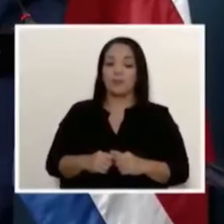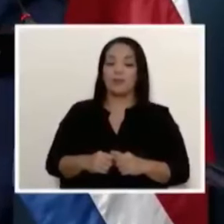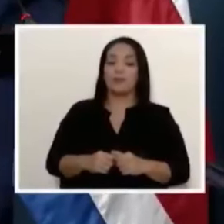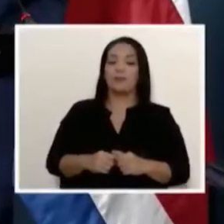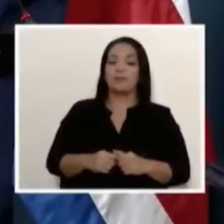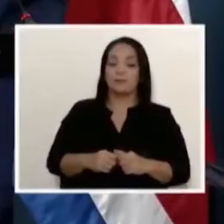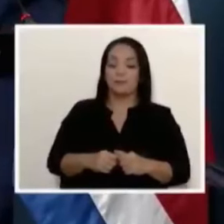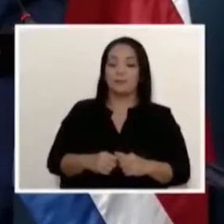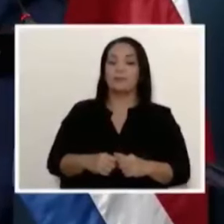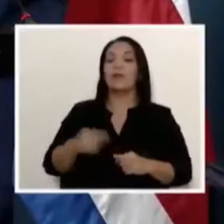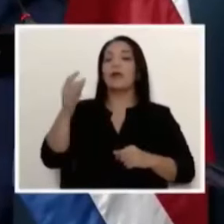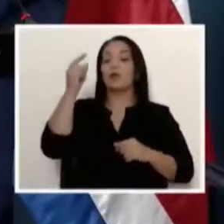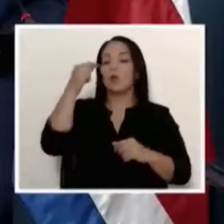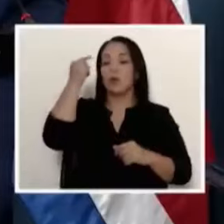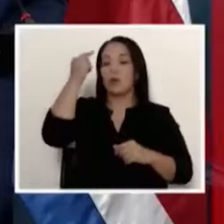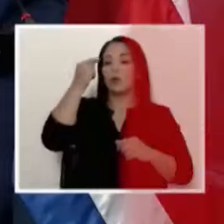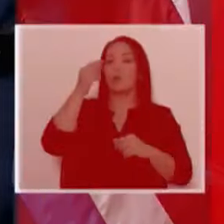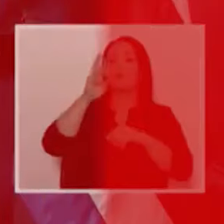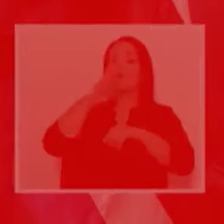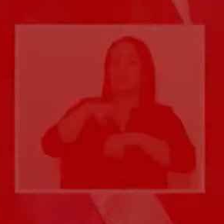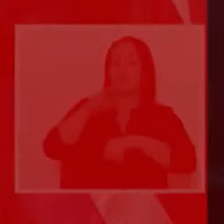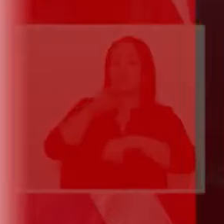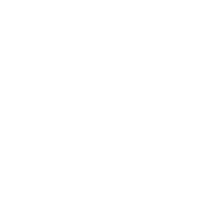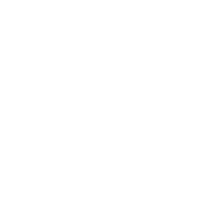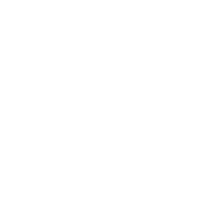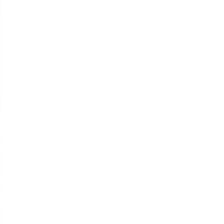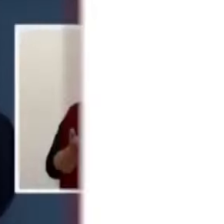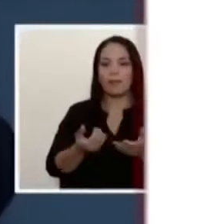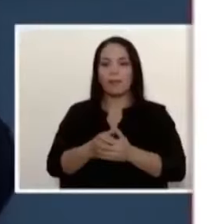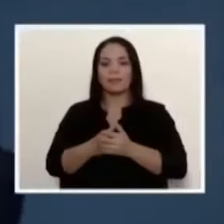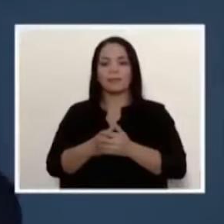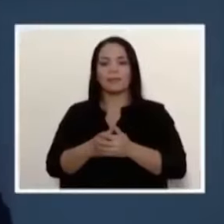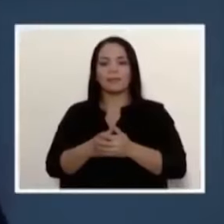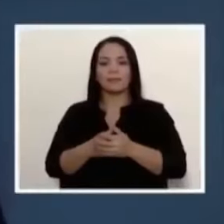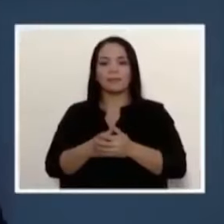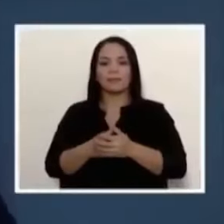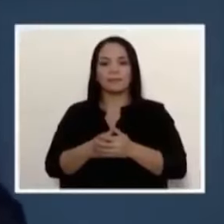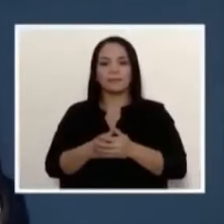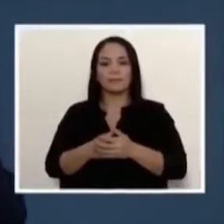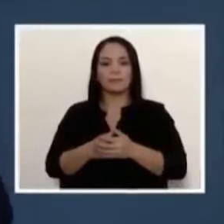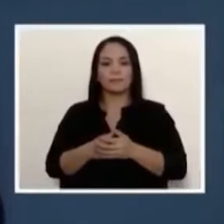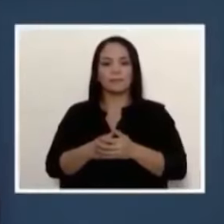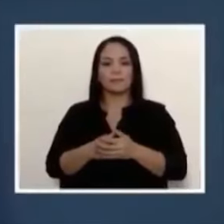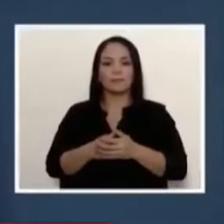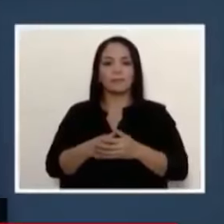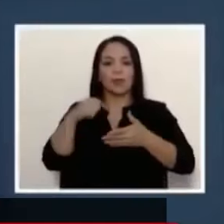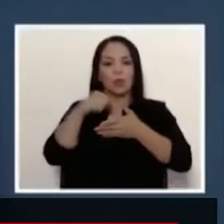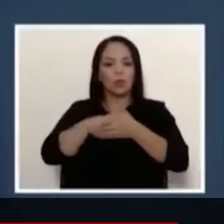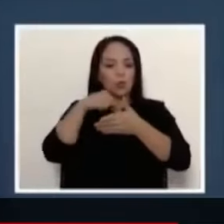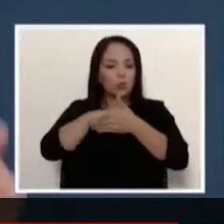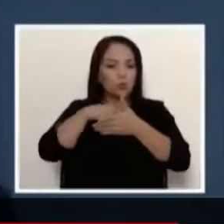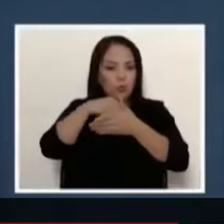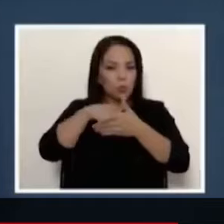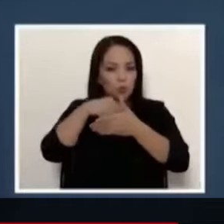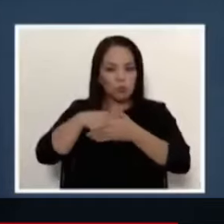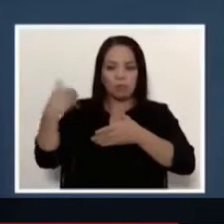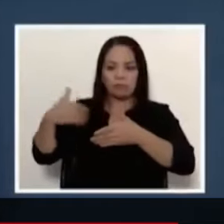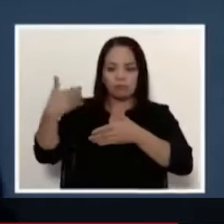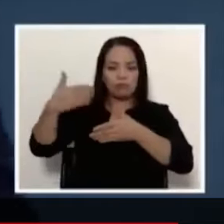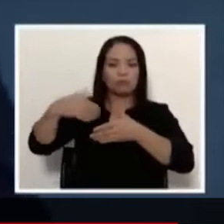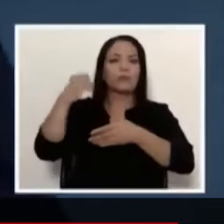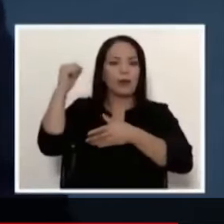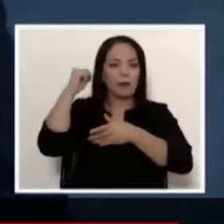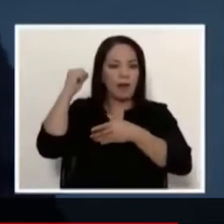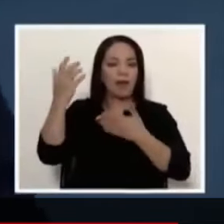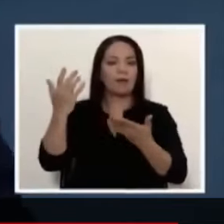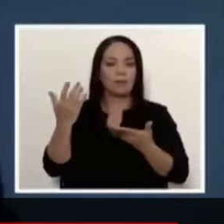países OCDE con la inflación de alimentos más baja. Una lucha que se está ganando, que se ha venido ganando